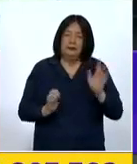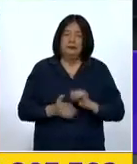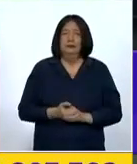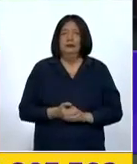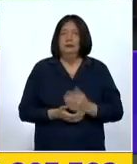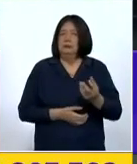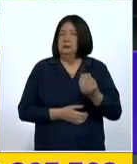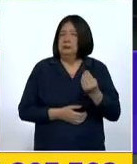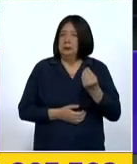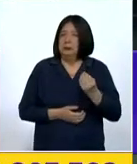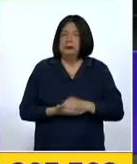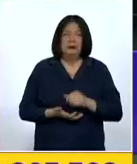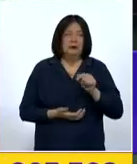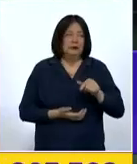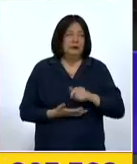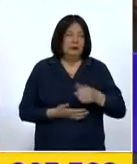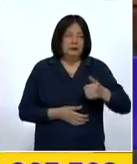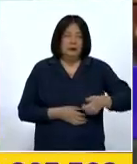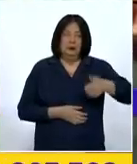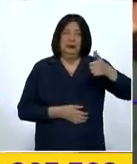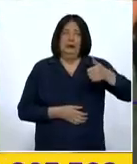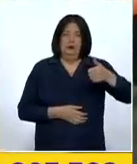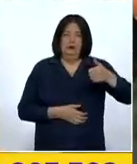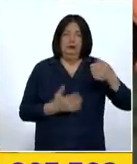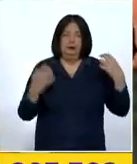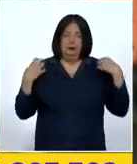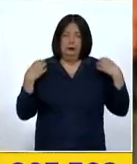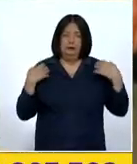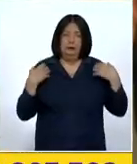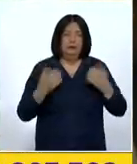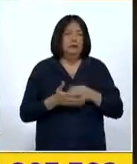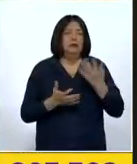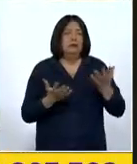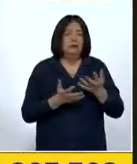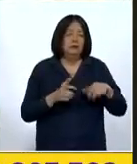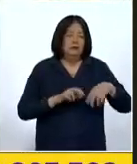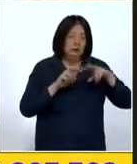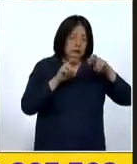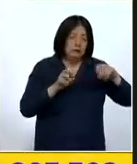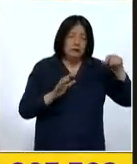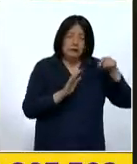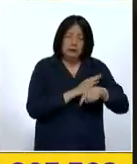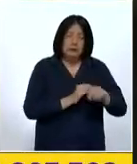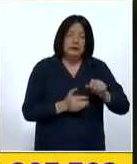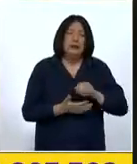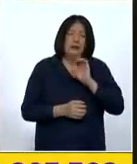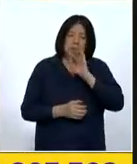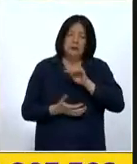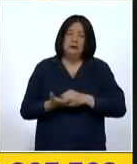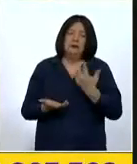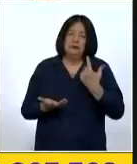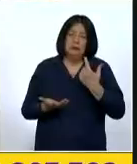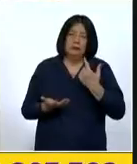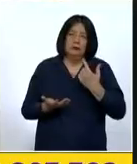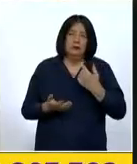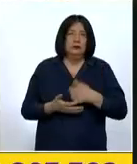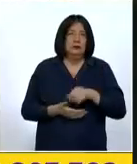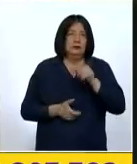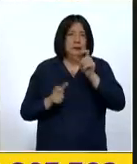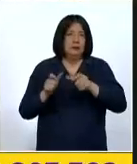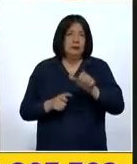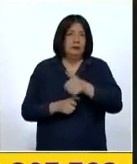caso, porque a raíz de esto el jefe de la División de Homicidios de la DIRINCRI ha confirmado incluso que criminales extranjeros